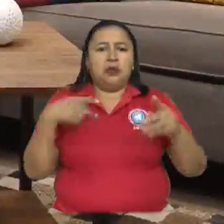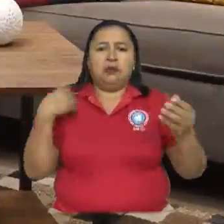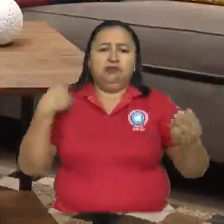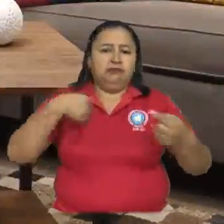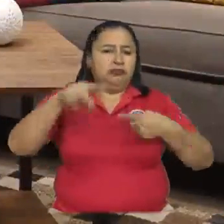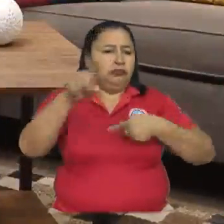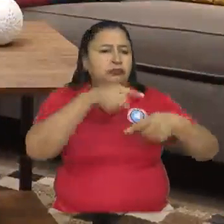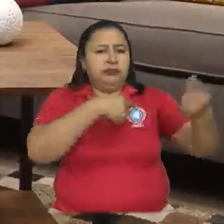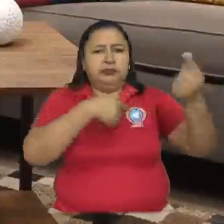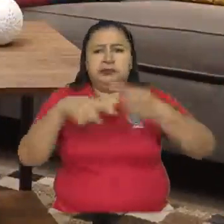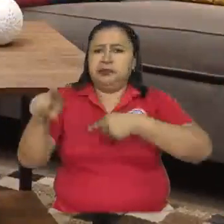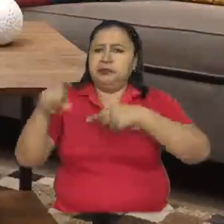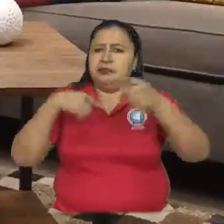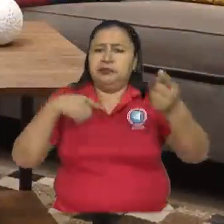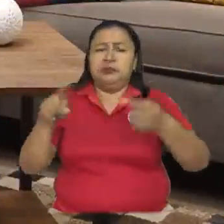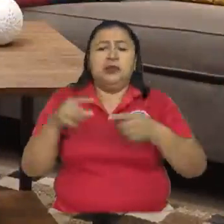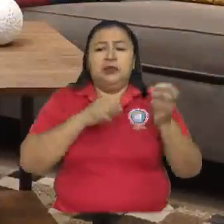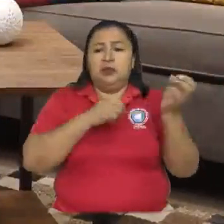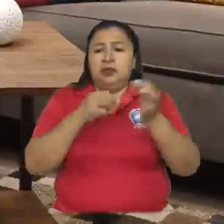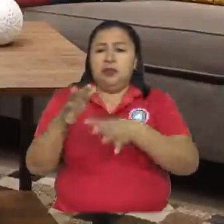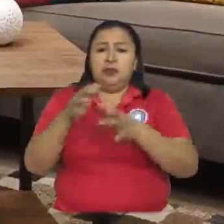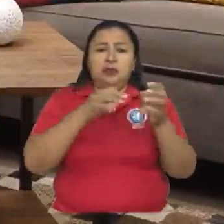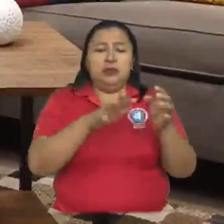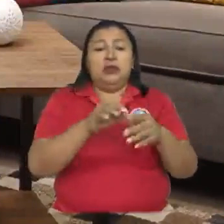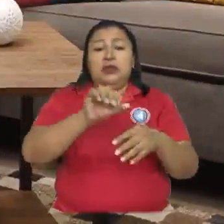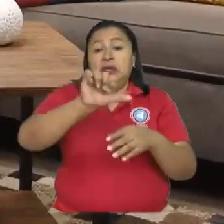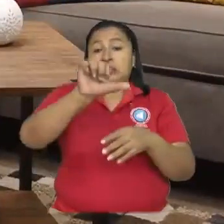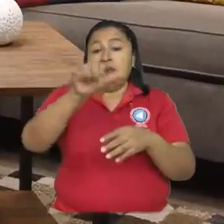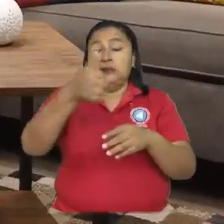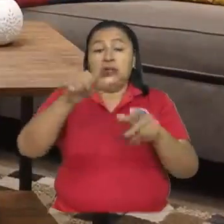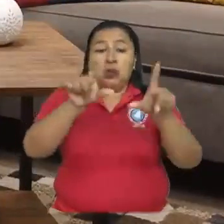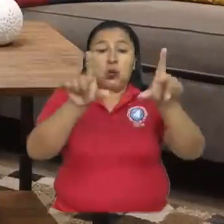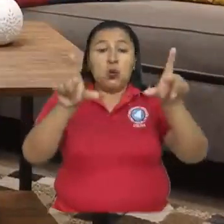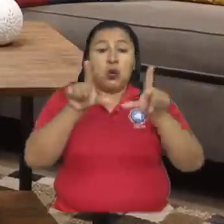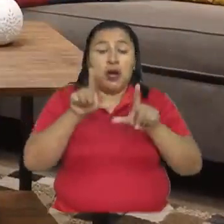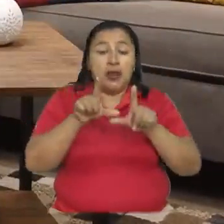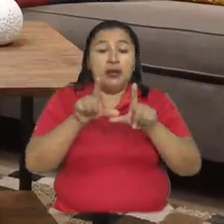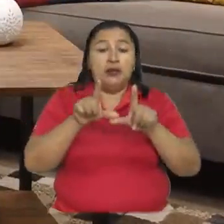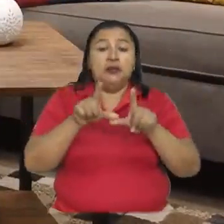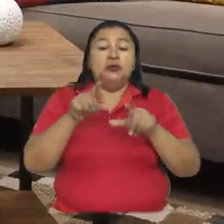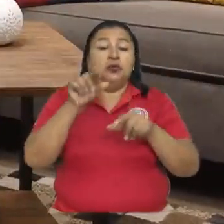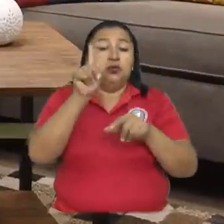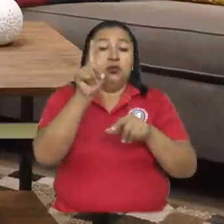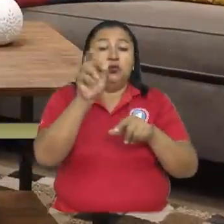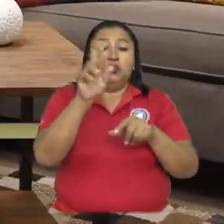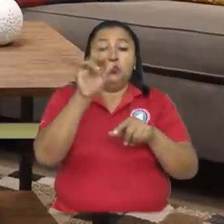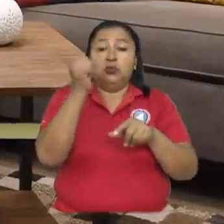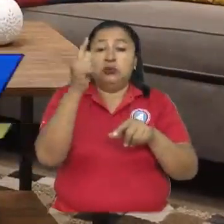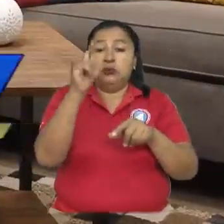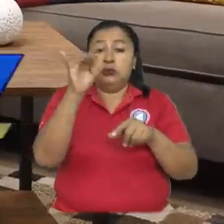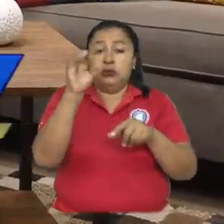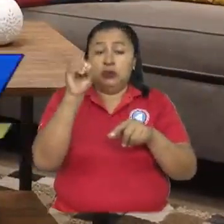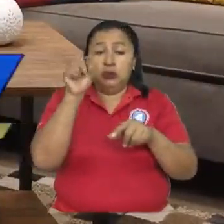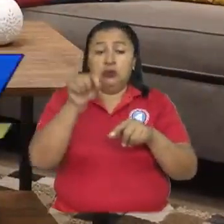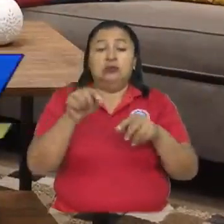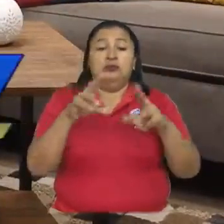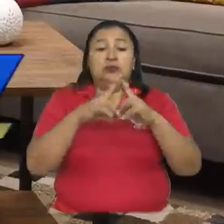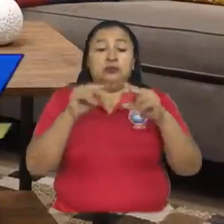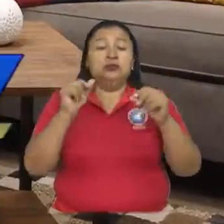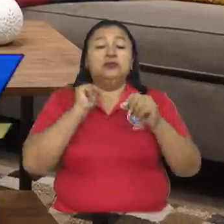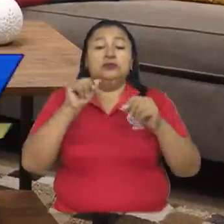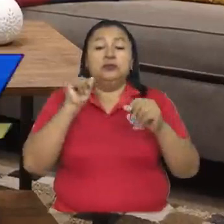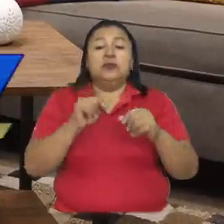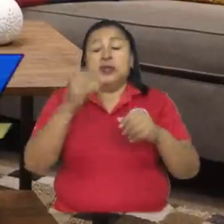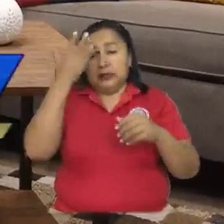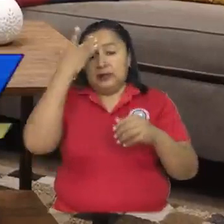turistas y visitantes hacia nuestros 6 centros turísticos que administramos. Okay. Como ustedes saben, tuvimos unas fiestas de inicios de